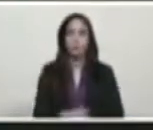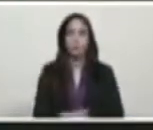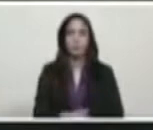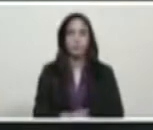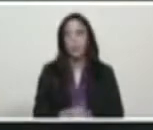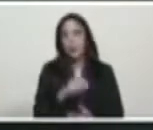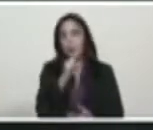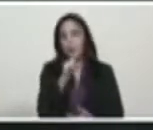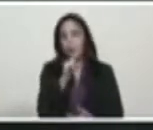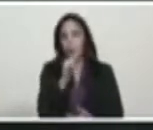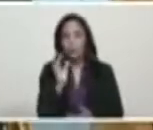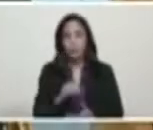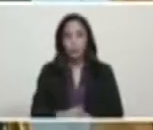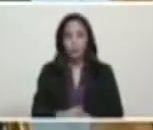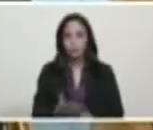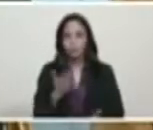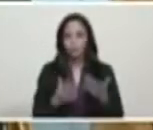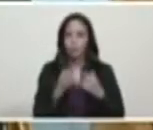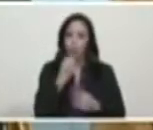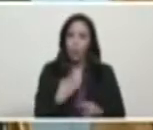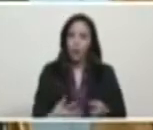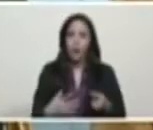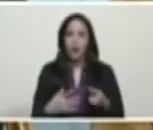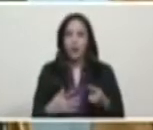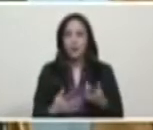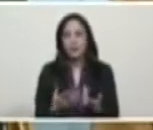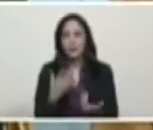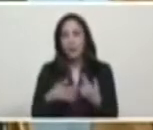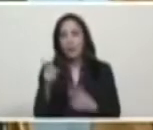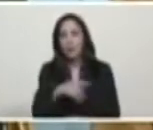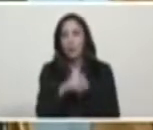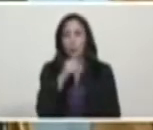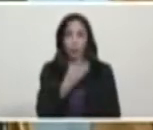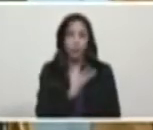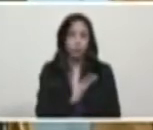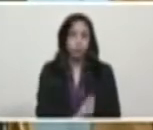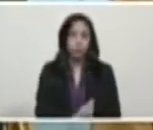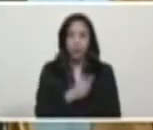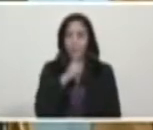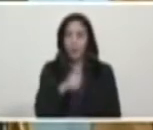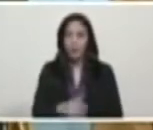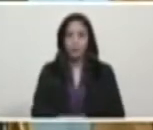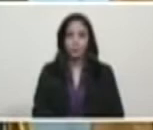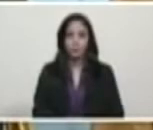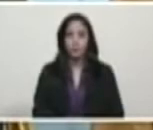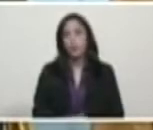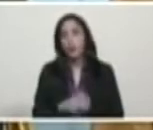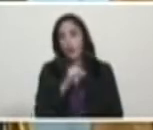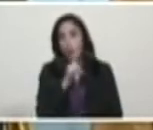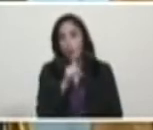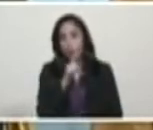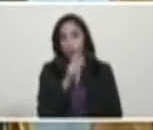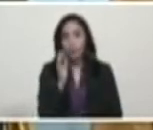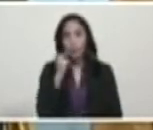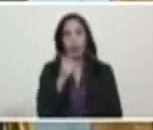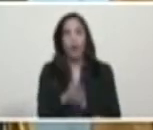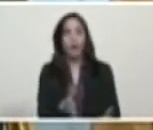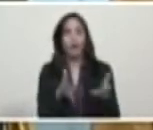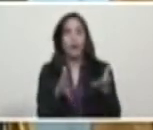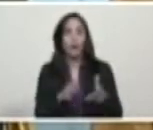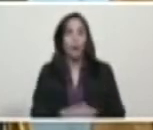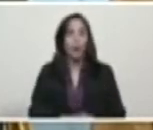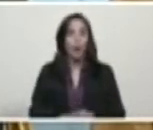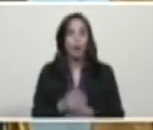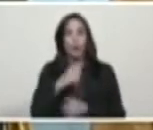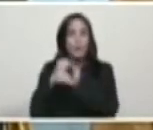Una noticia buena y una noticia triste. La noticia buena, quedaron campeones